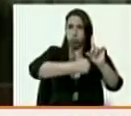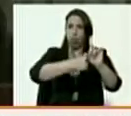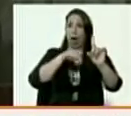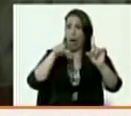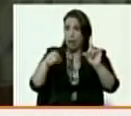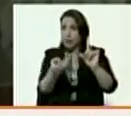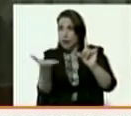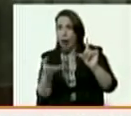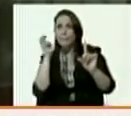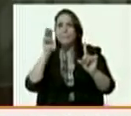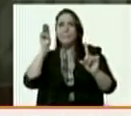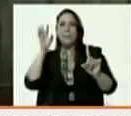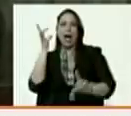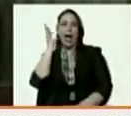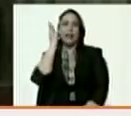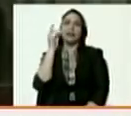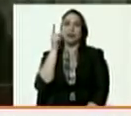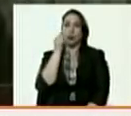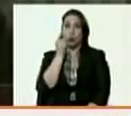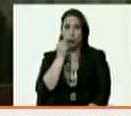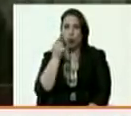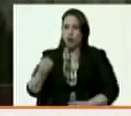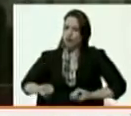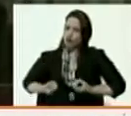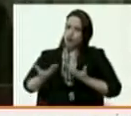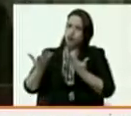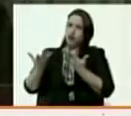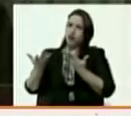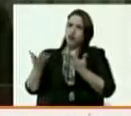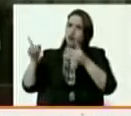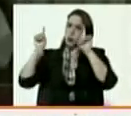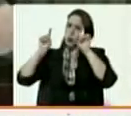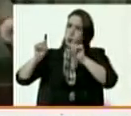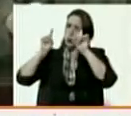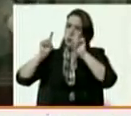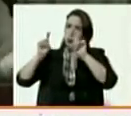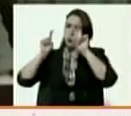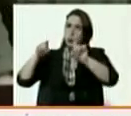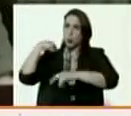las maestras, ahí están los maestros transmitiendo y